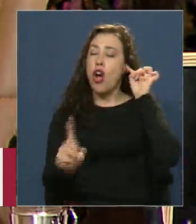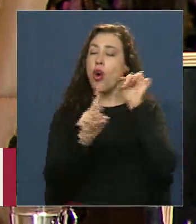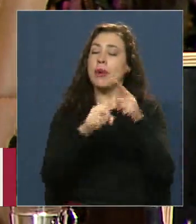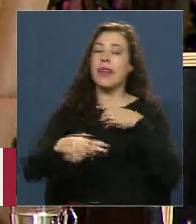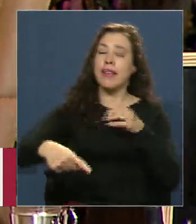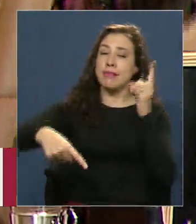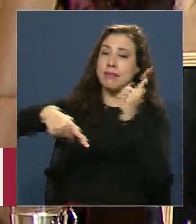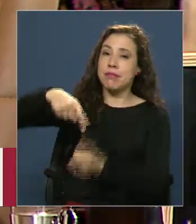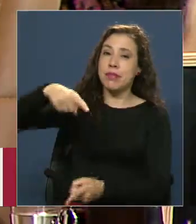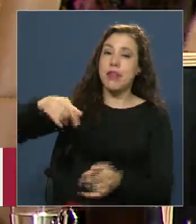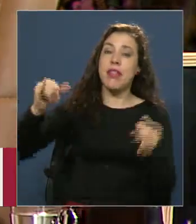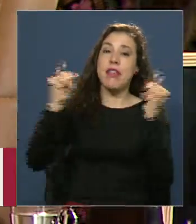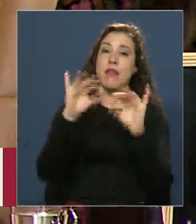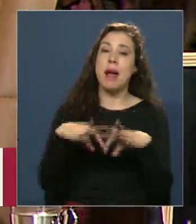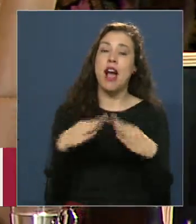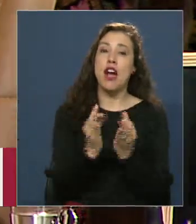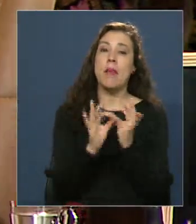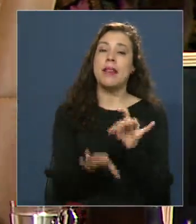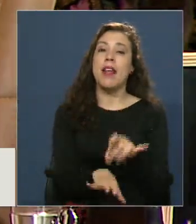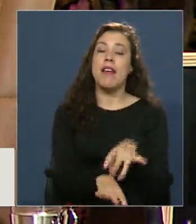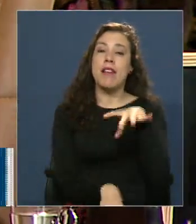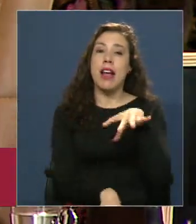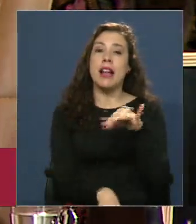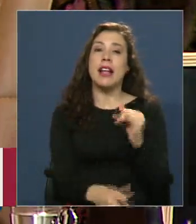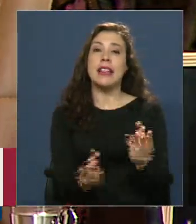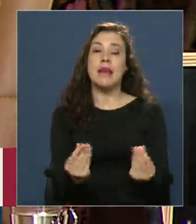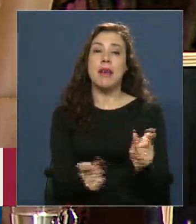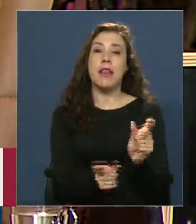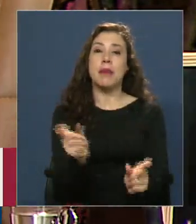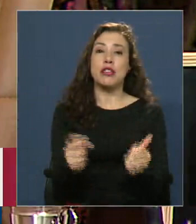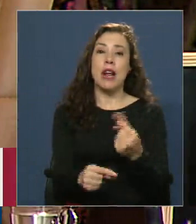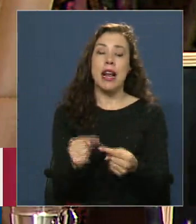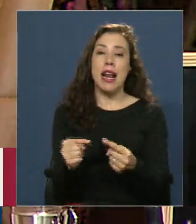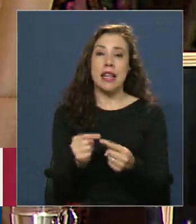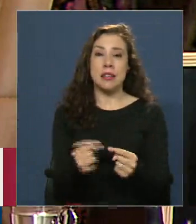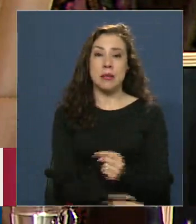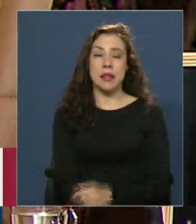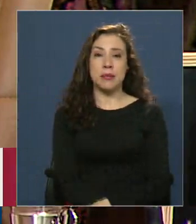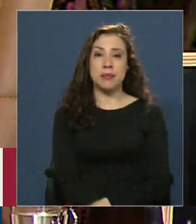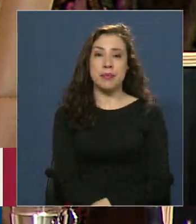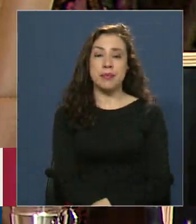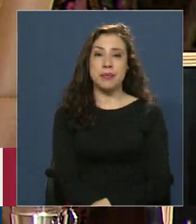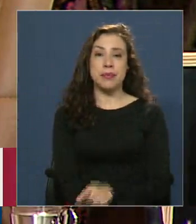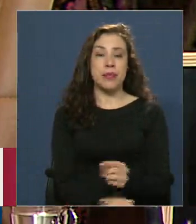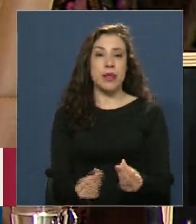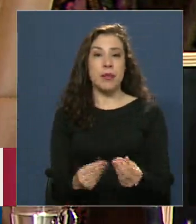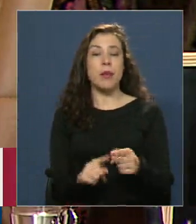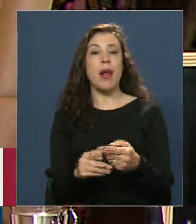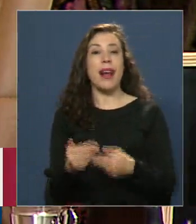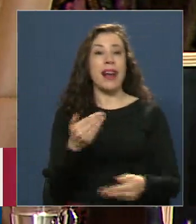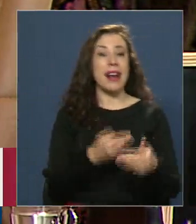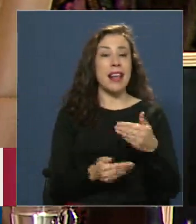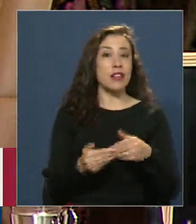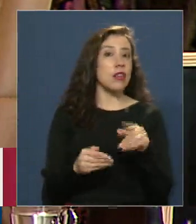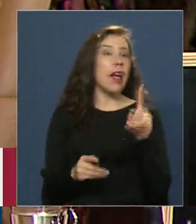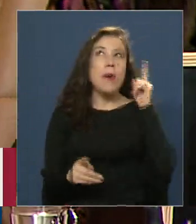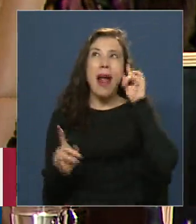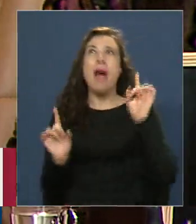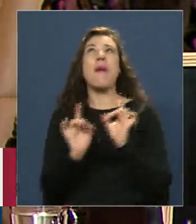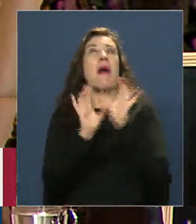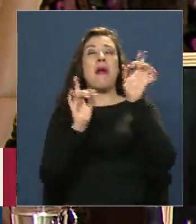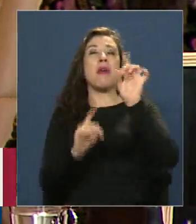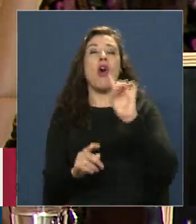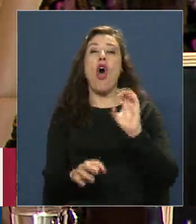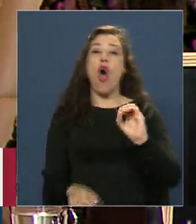atacar de manera integral las fragilidades y temores de la clase media. Este temor a retroceder no es infundado. Según